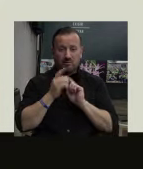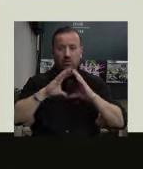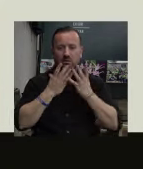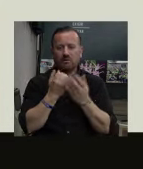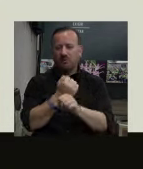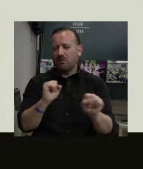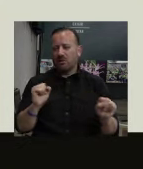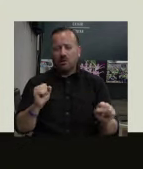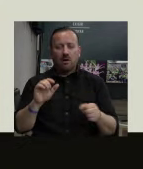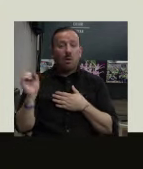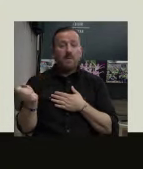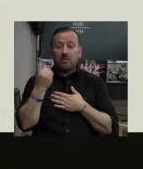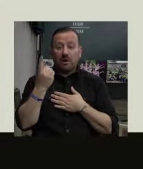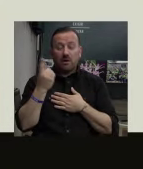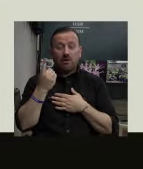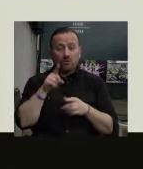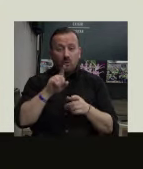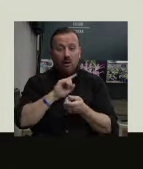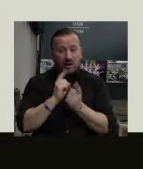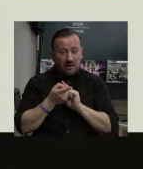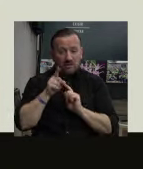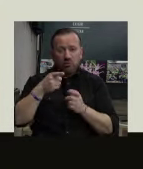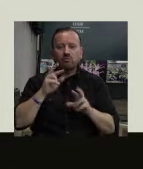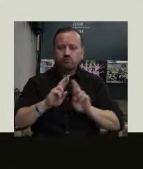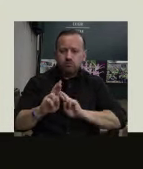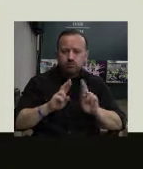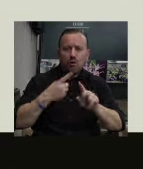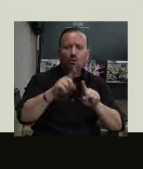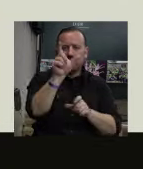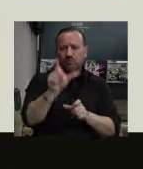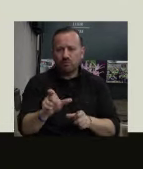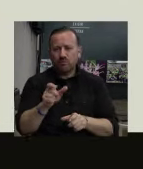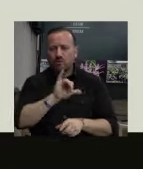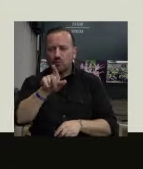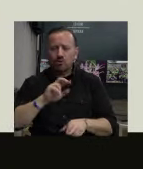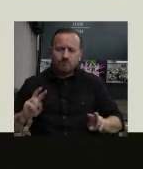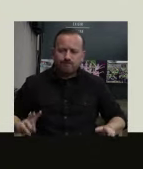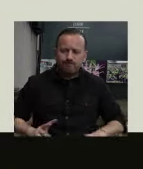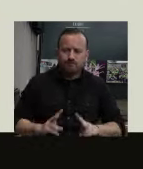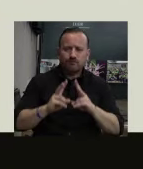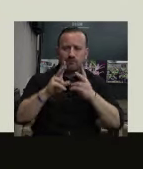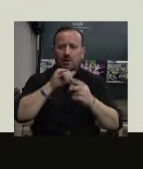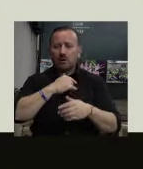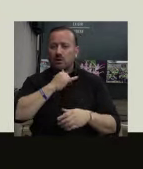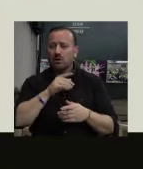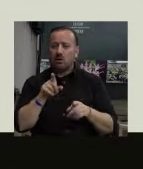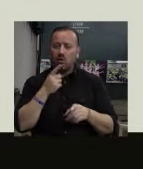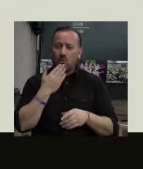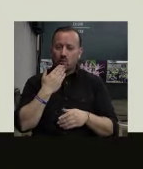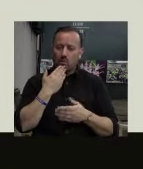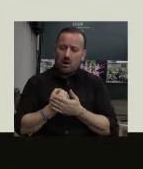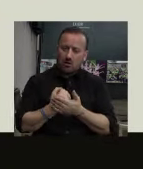primero es que vas a cambiar tu relación con alguien y cuando la reconstruyan y a través de la confianza y la